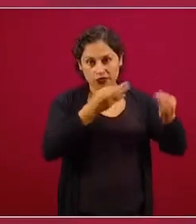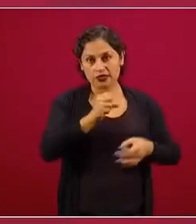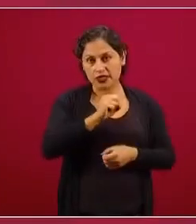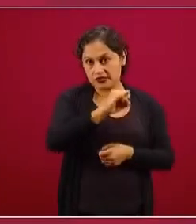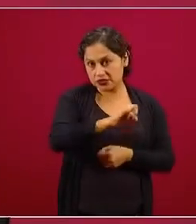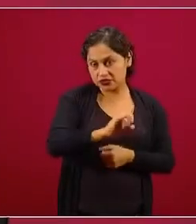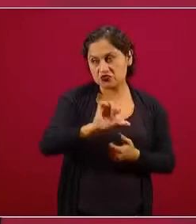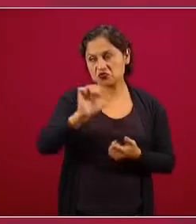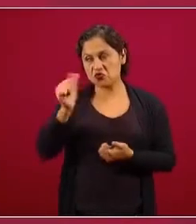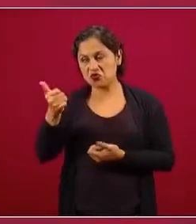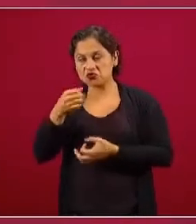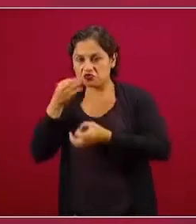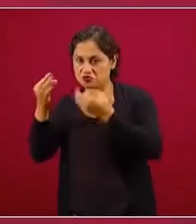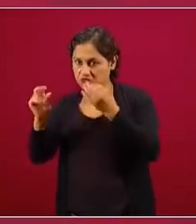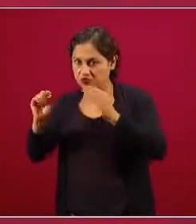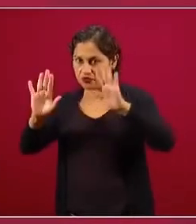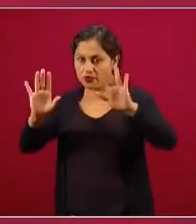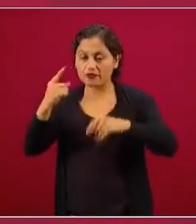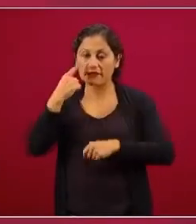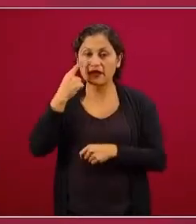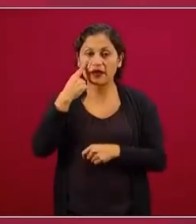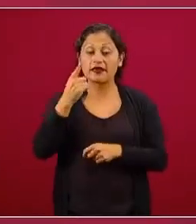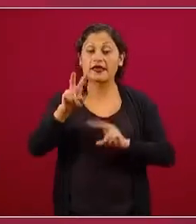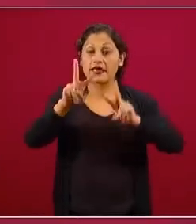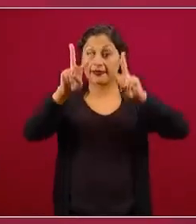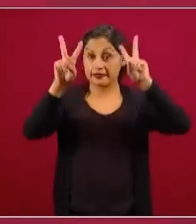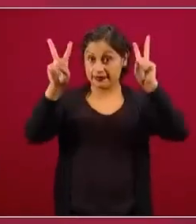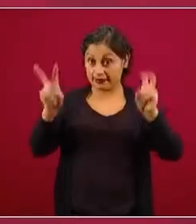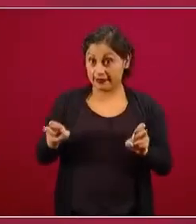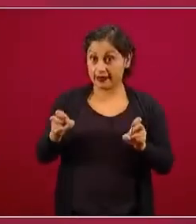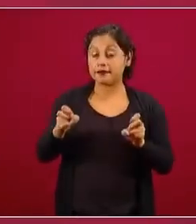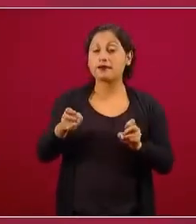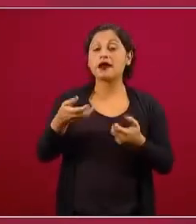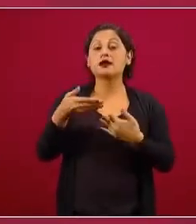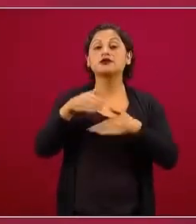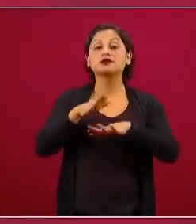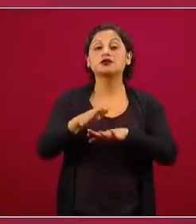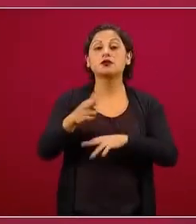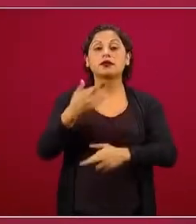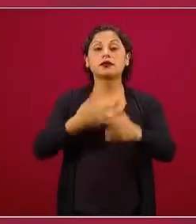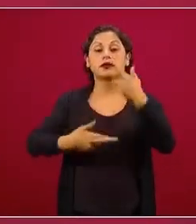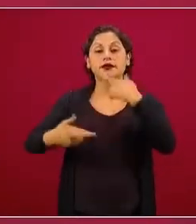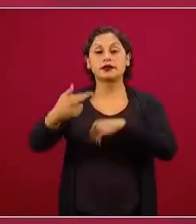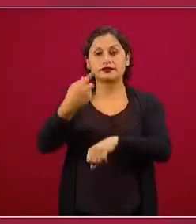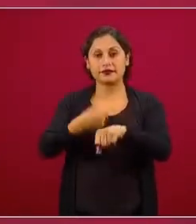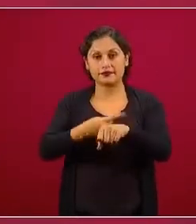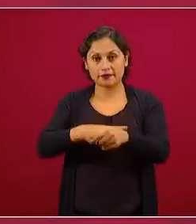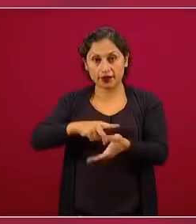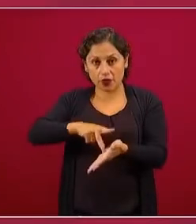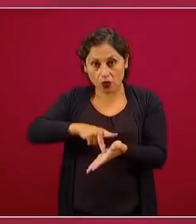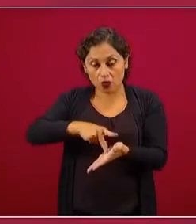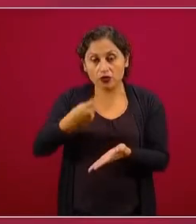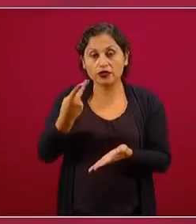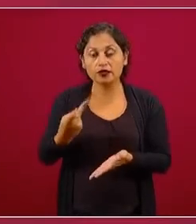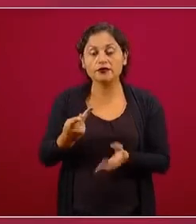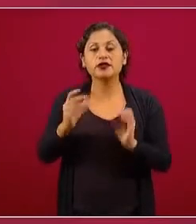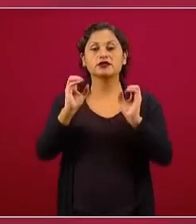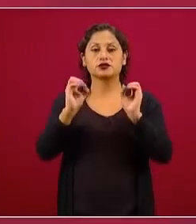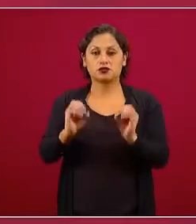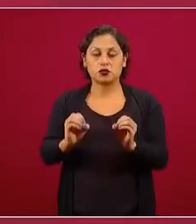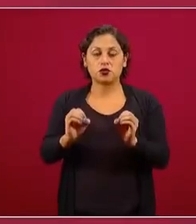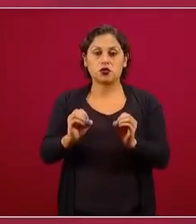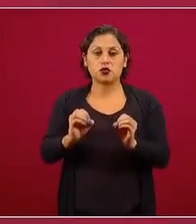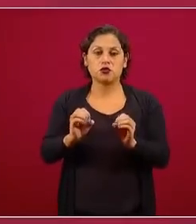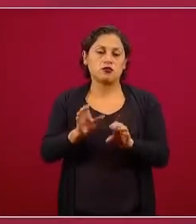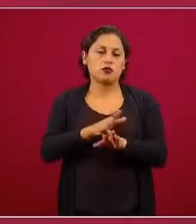tema no solo de la reinfección, sino también de poder volver a enfermar, en este caso de